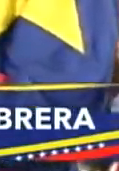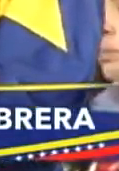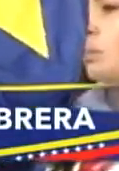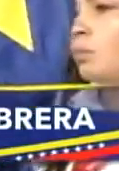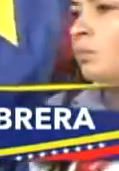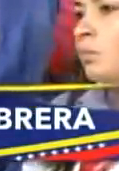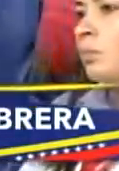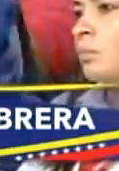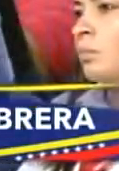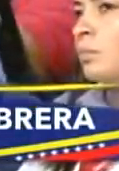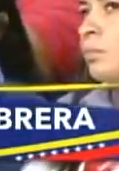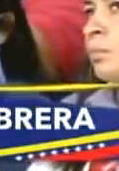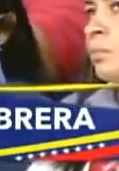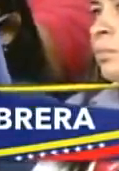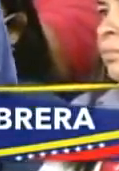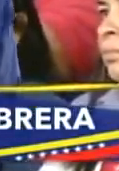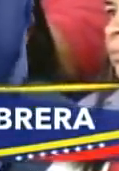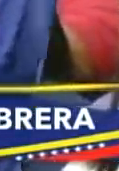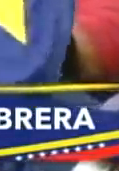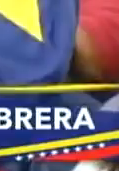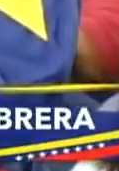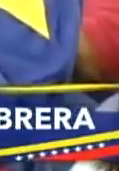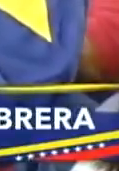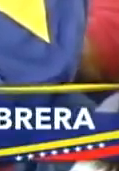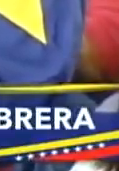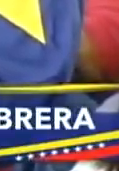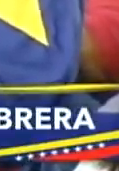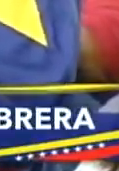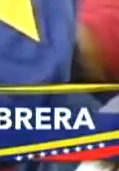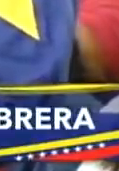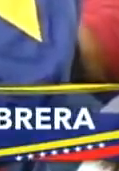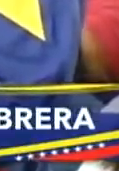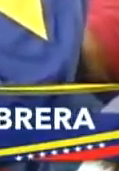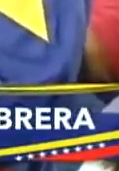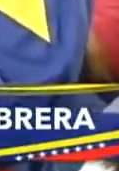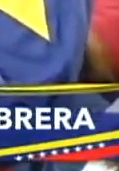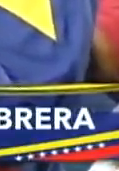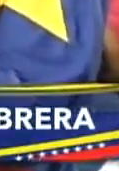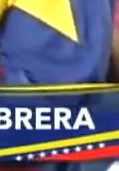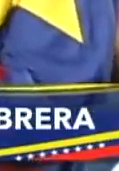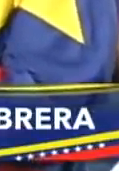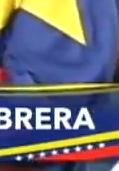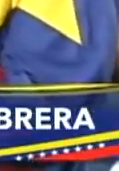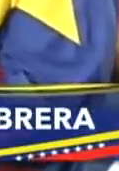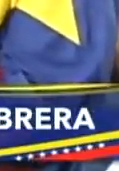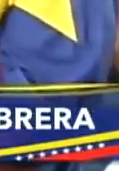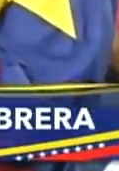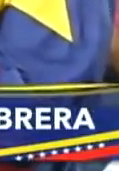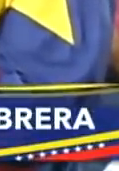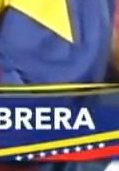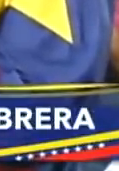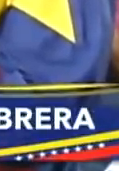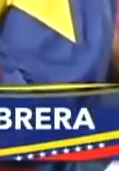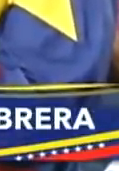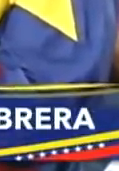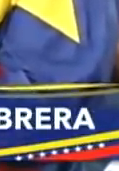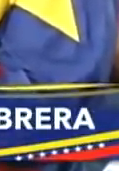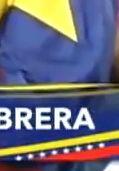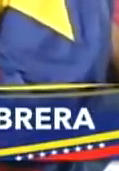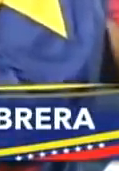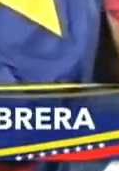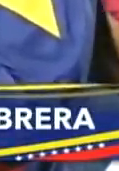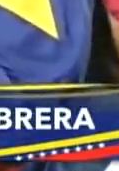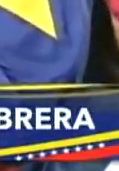acá en el poliedro de caracas mis hermanos y hermanas de clase decimos gracias gracias por reivindicarnos gracias